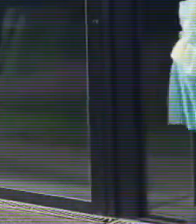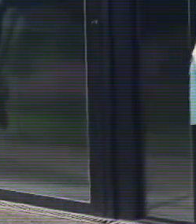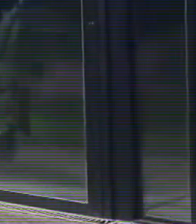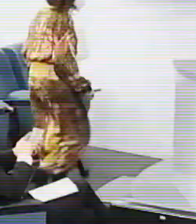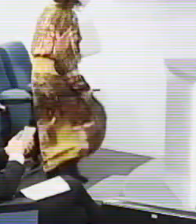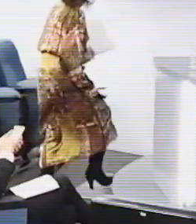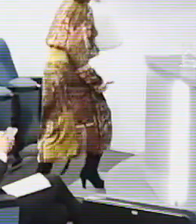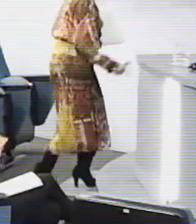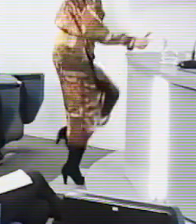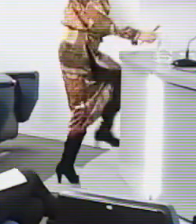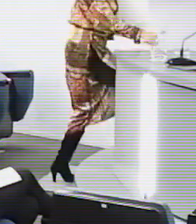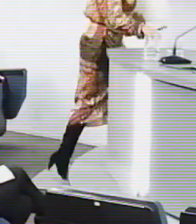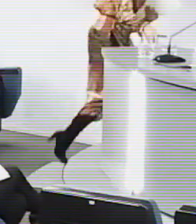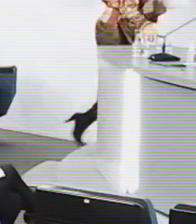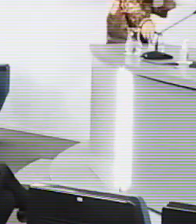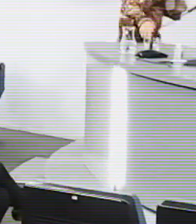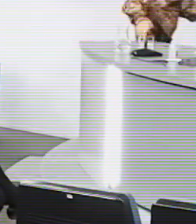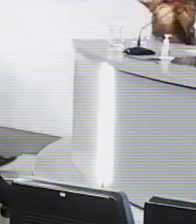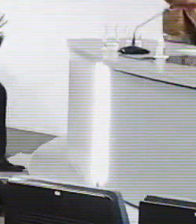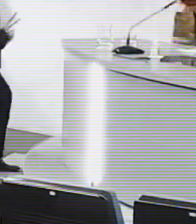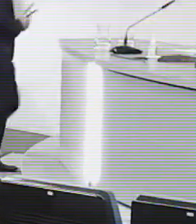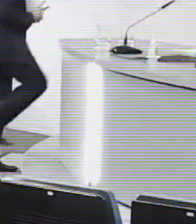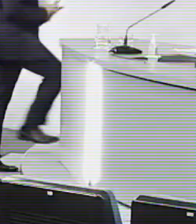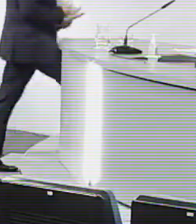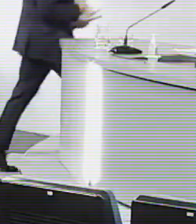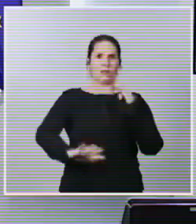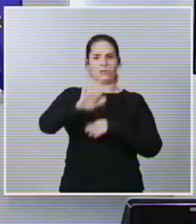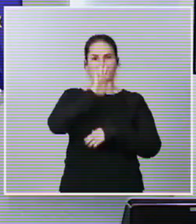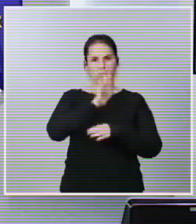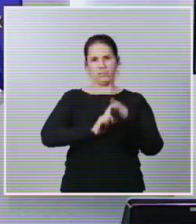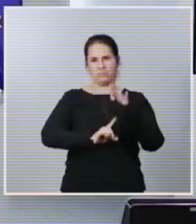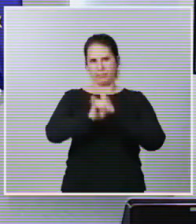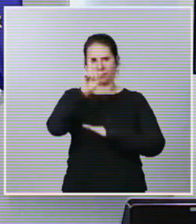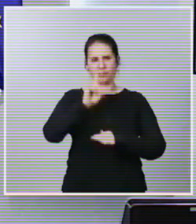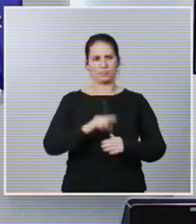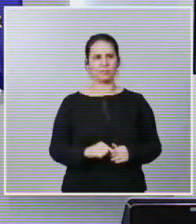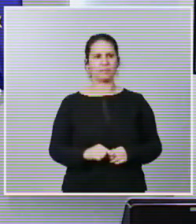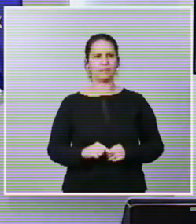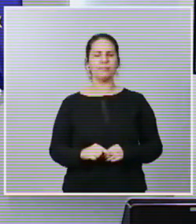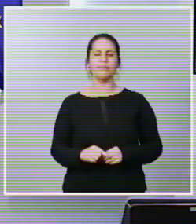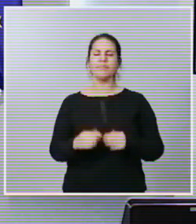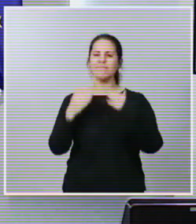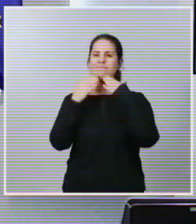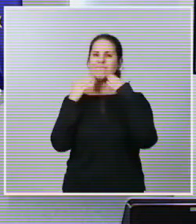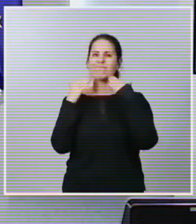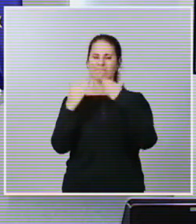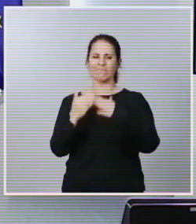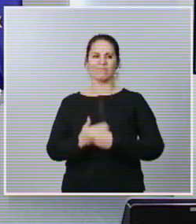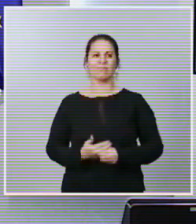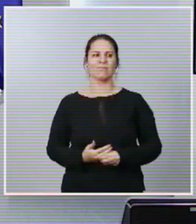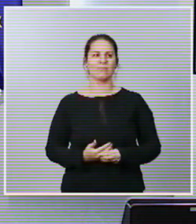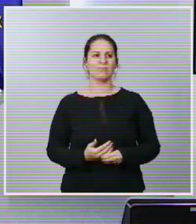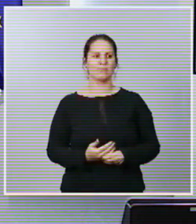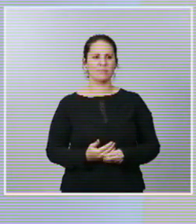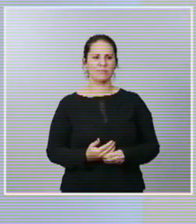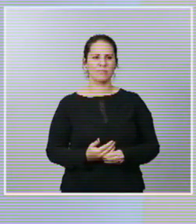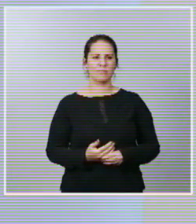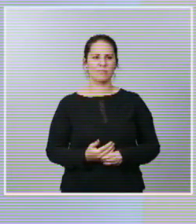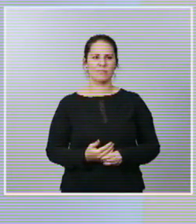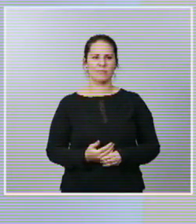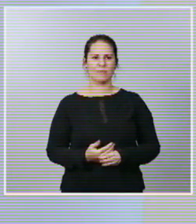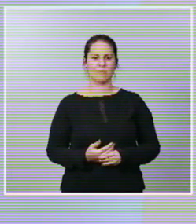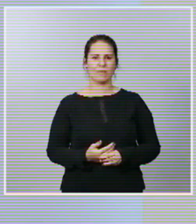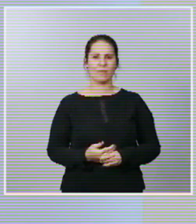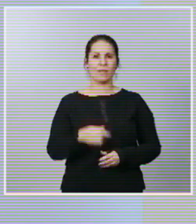marzo, según la estrategia de vacunación que ha presentado el gobierno español. De acuerdo con la información que les he trasladado,